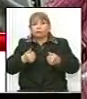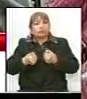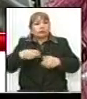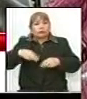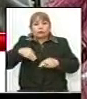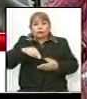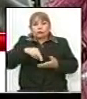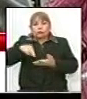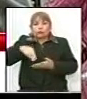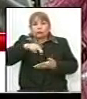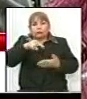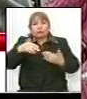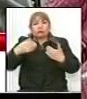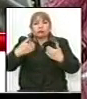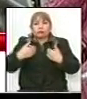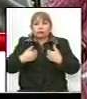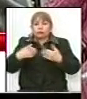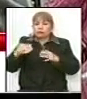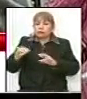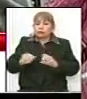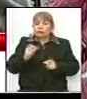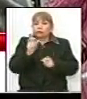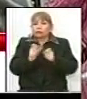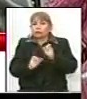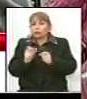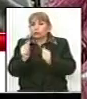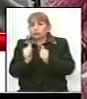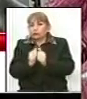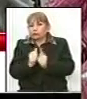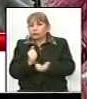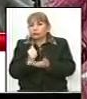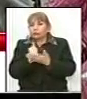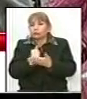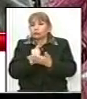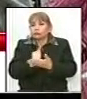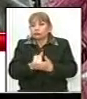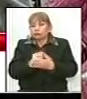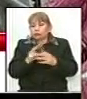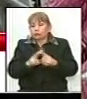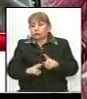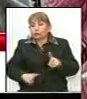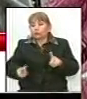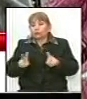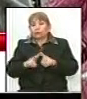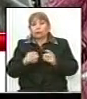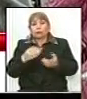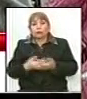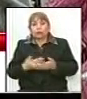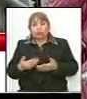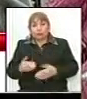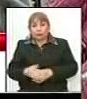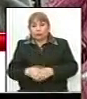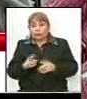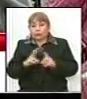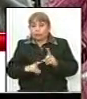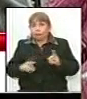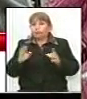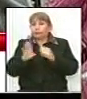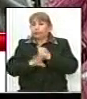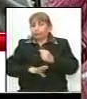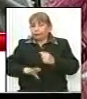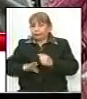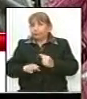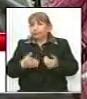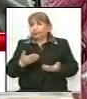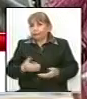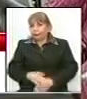y que tenga que tener alguna persona en su entorno que lo ayude para seguir valiéndose o cumpliendo funciones vitales, básicas de vida